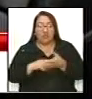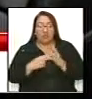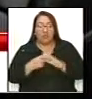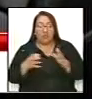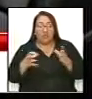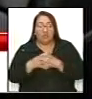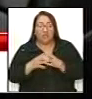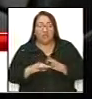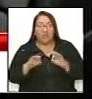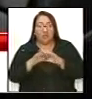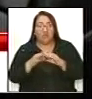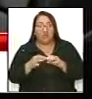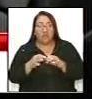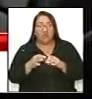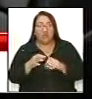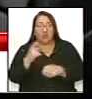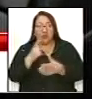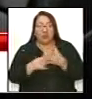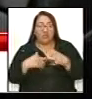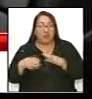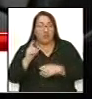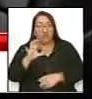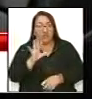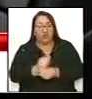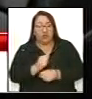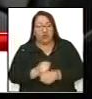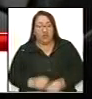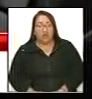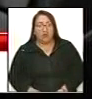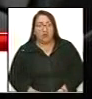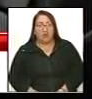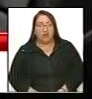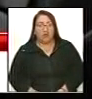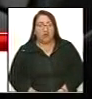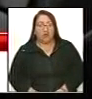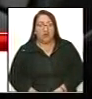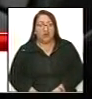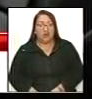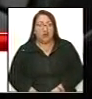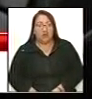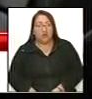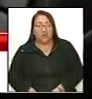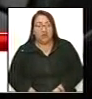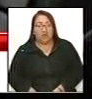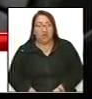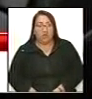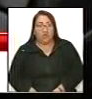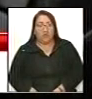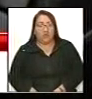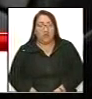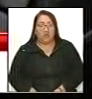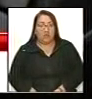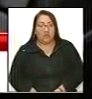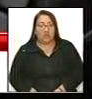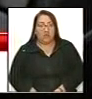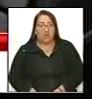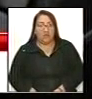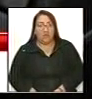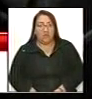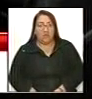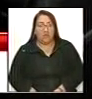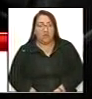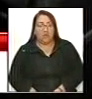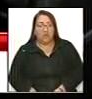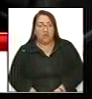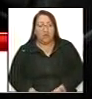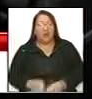la más adecuada para lograr sus fines. Y cada sociedad de gestión colectiva tiene unos fines para proteger y defender a